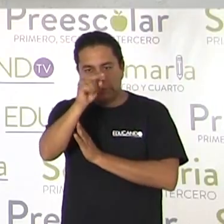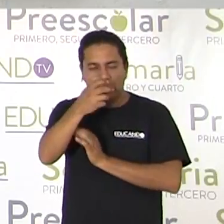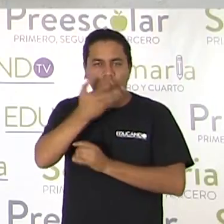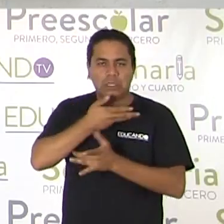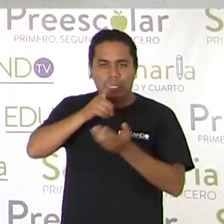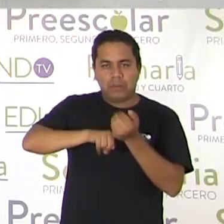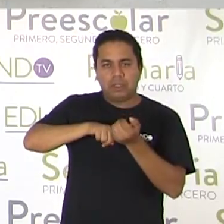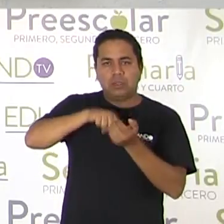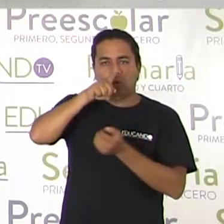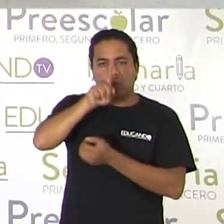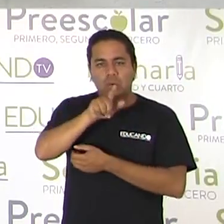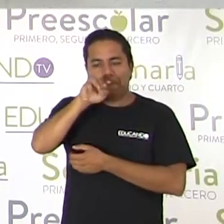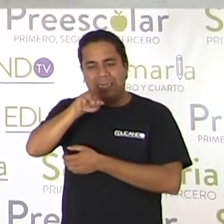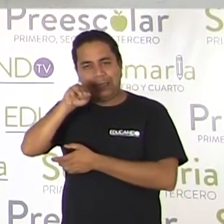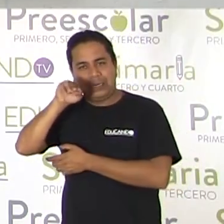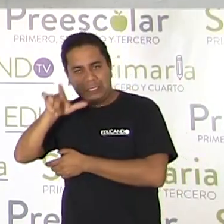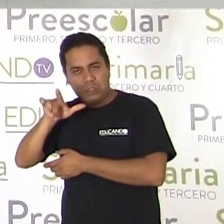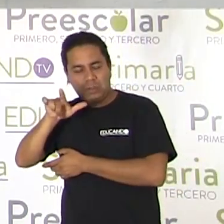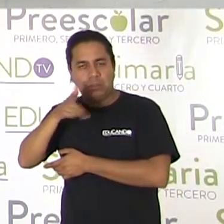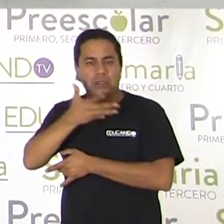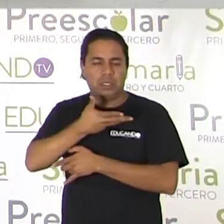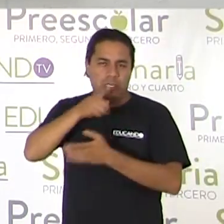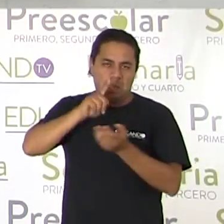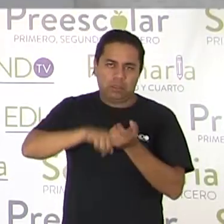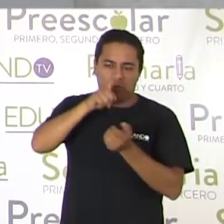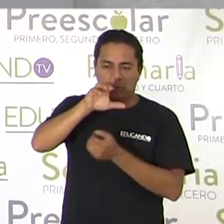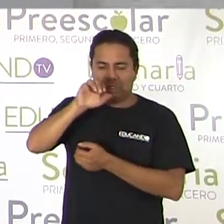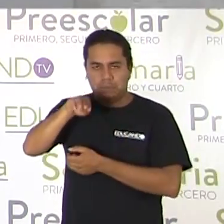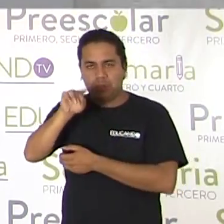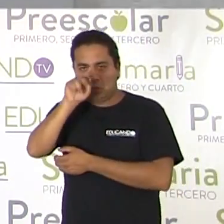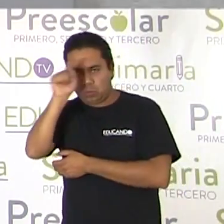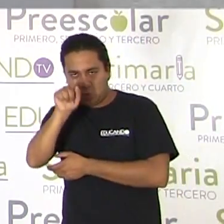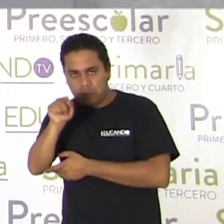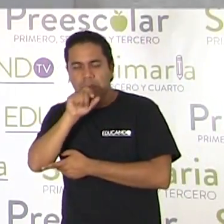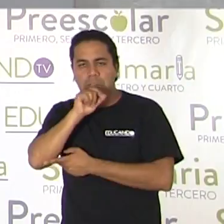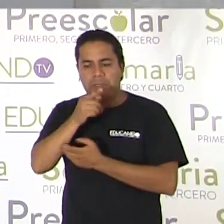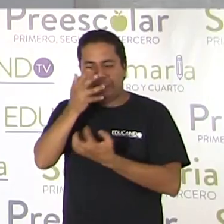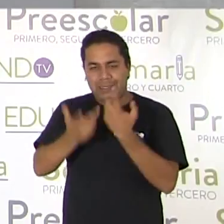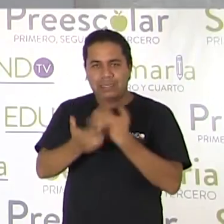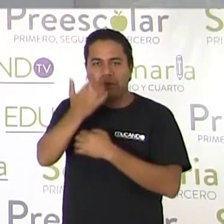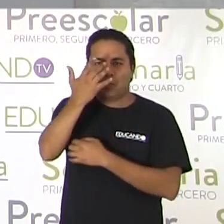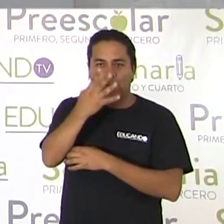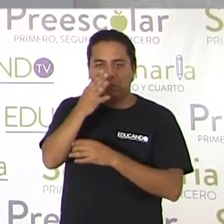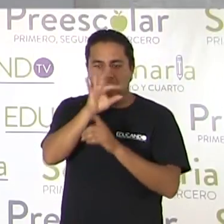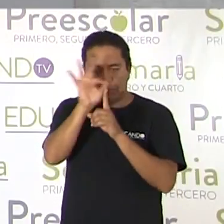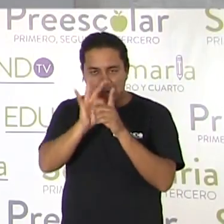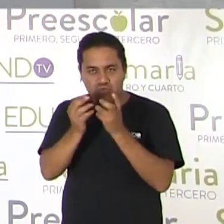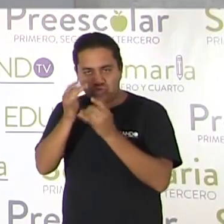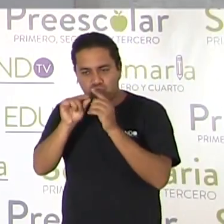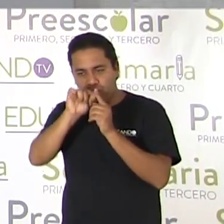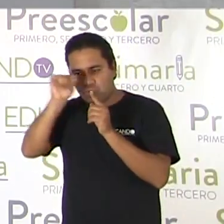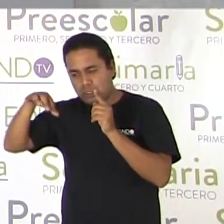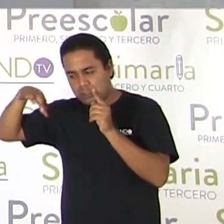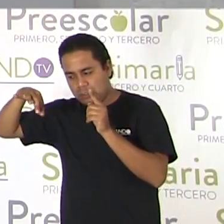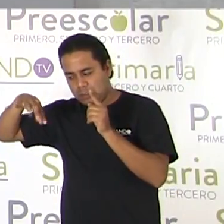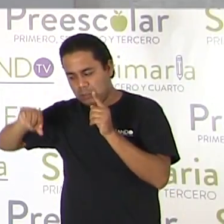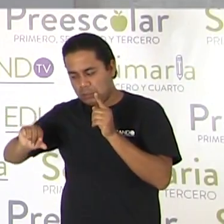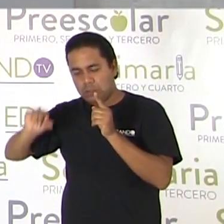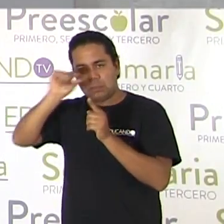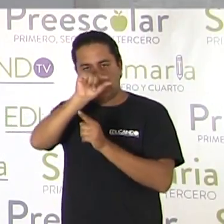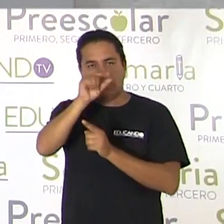es un centímetro cúbico, y ese centímetro cúbico con agua destilada y a 4 grados centígrados es un gramo, es